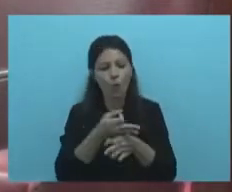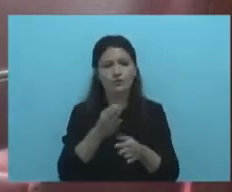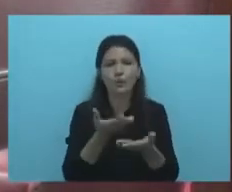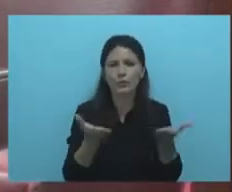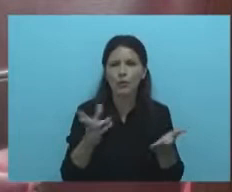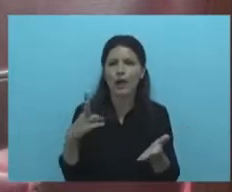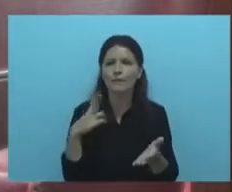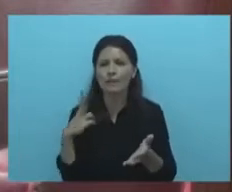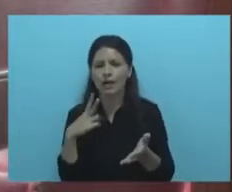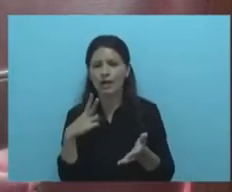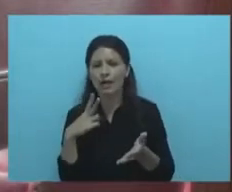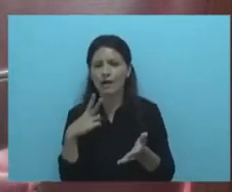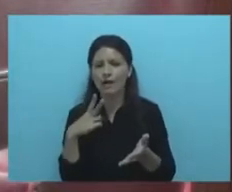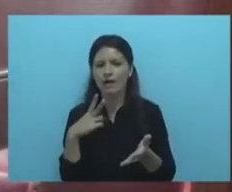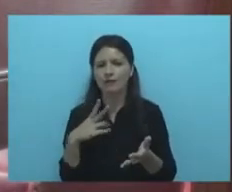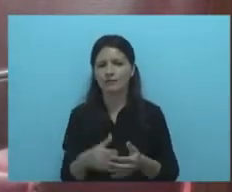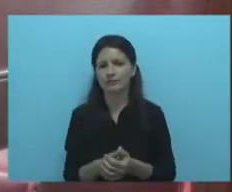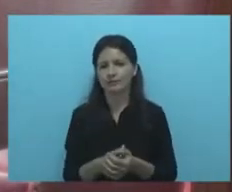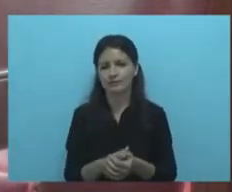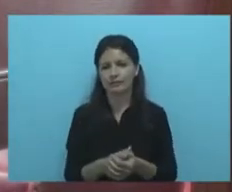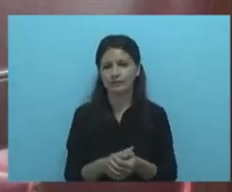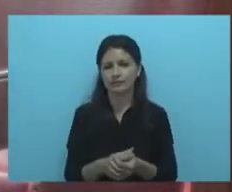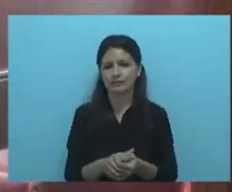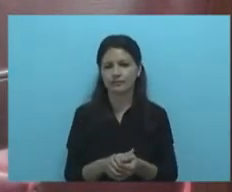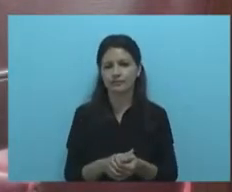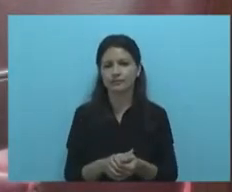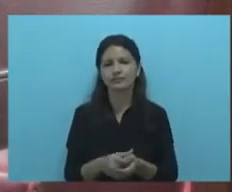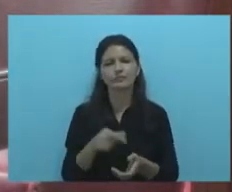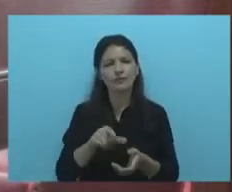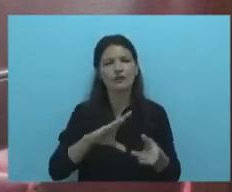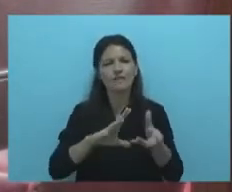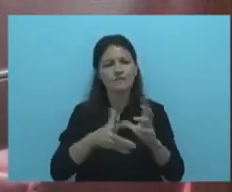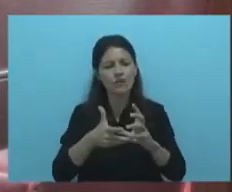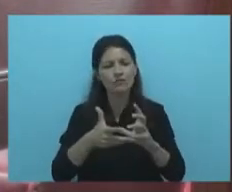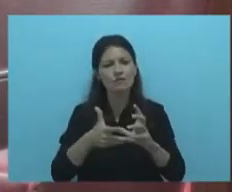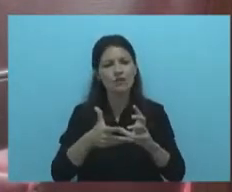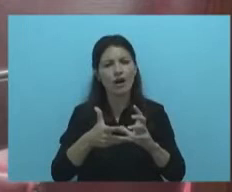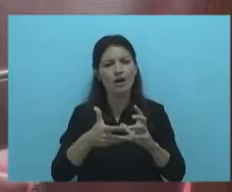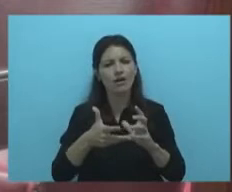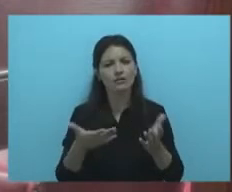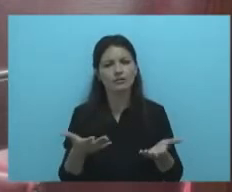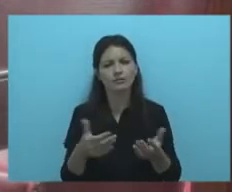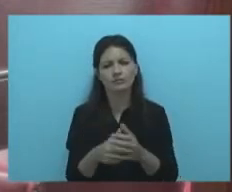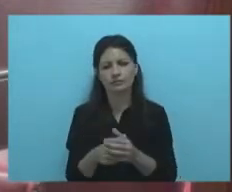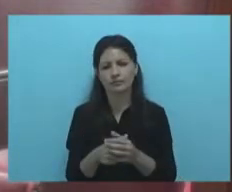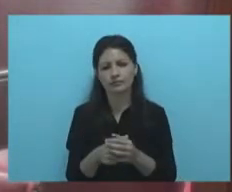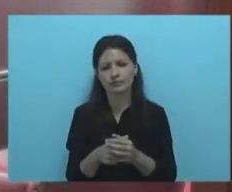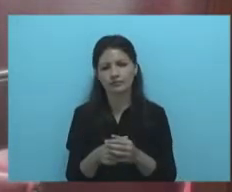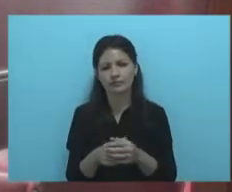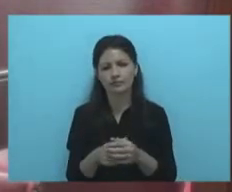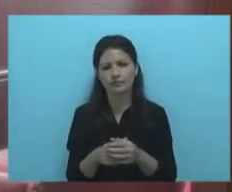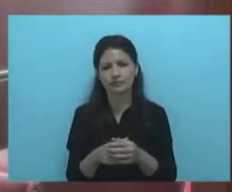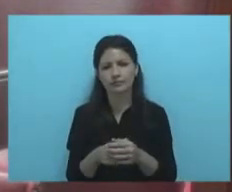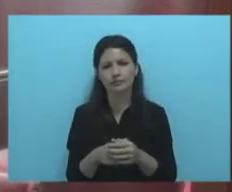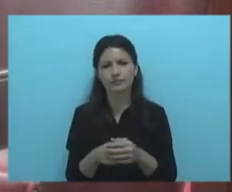como privada, son aquella herramienta fundamental para lograr la formación